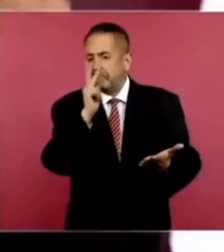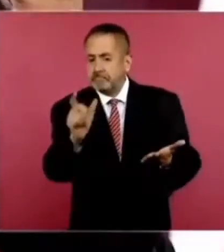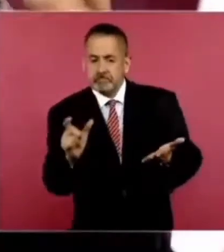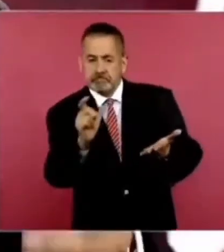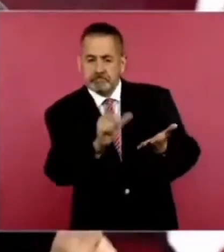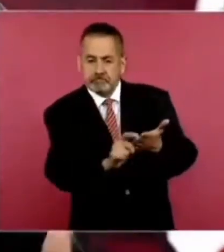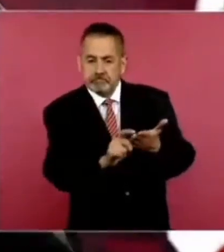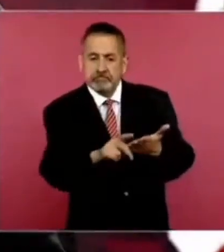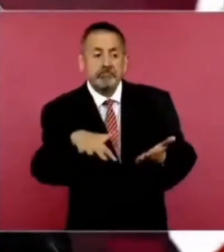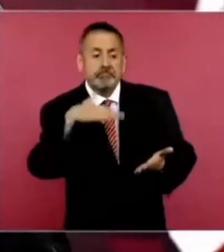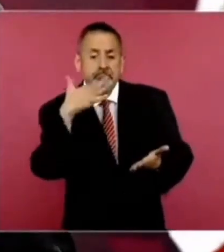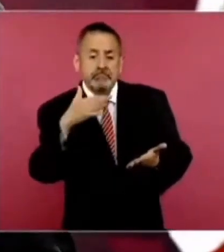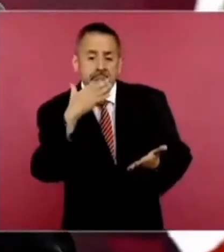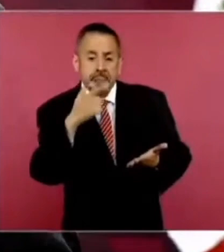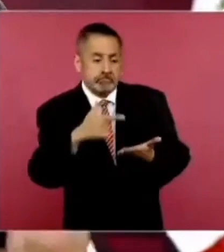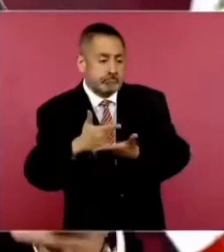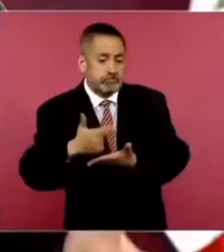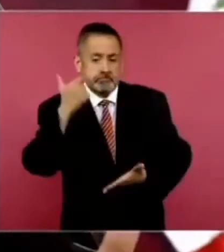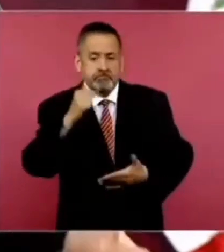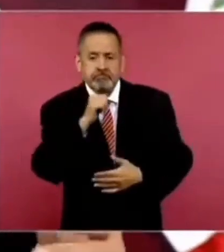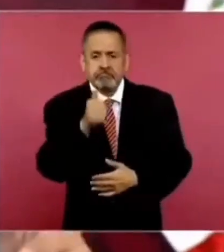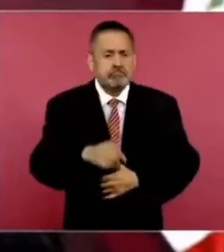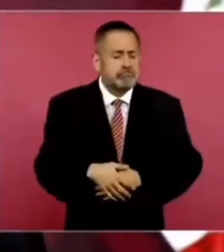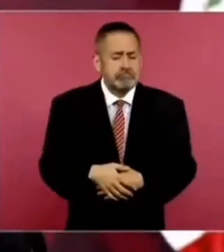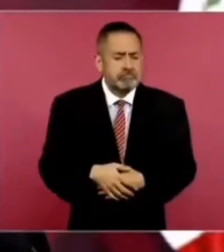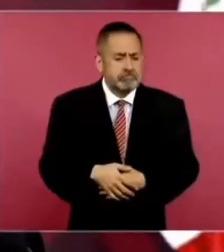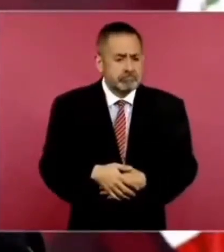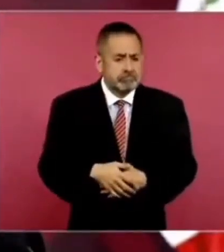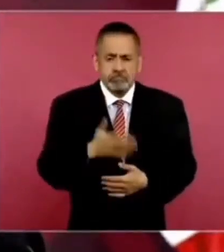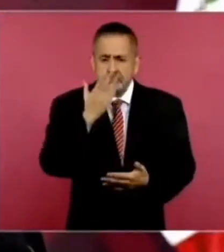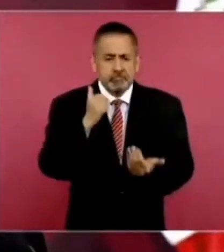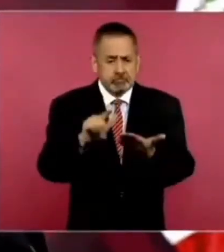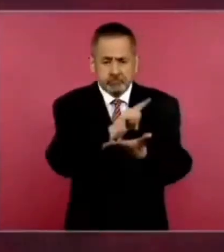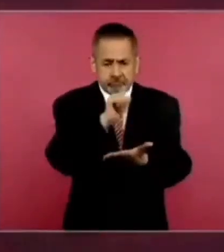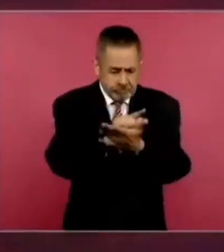en las leyes la corrupción.